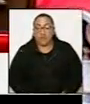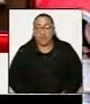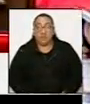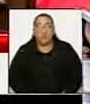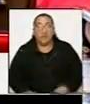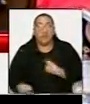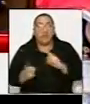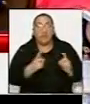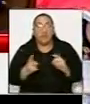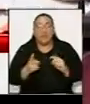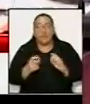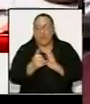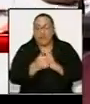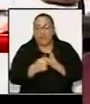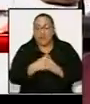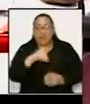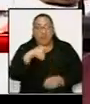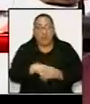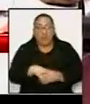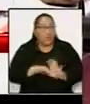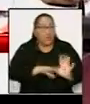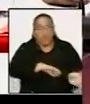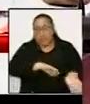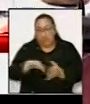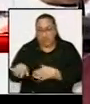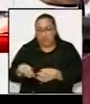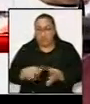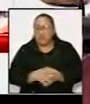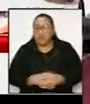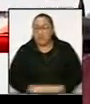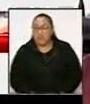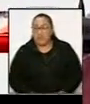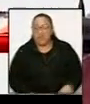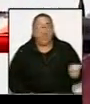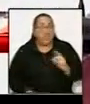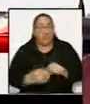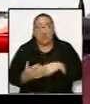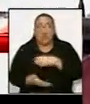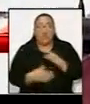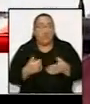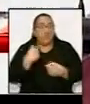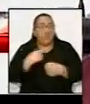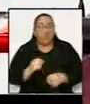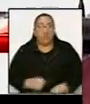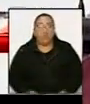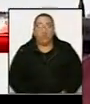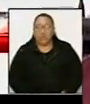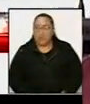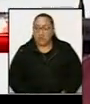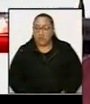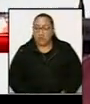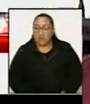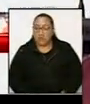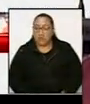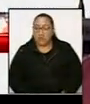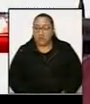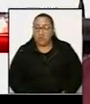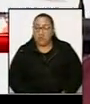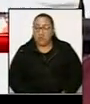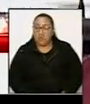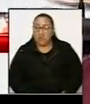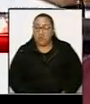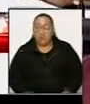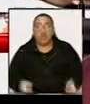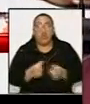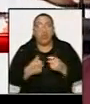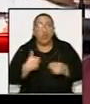los amamos lo votamos y pasamos al seguiremos si no esto va a ser un saludo a la bandera simplemente y parece que hay colegas pues que no quiere avanzar